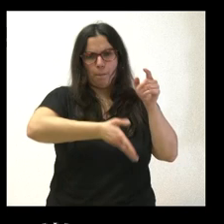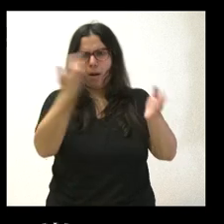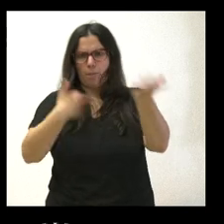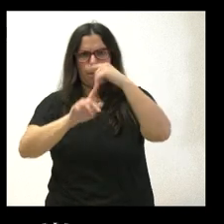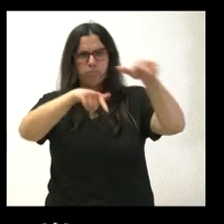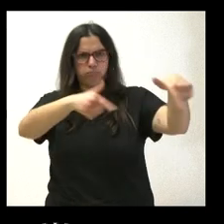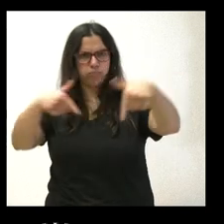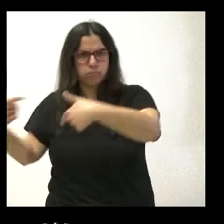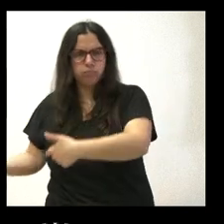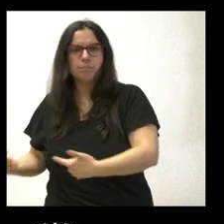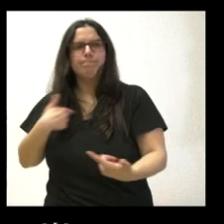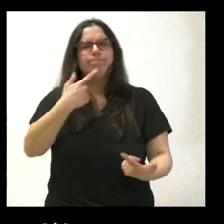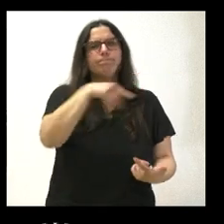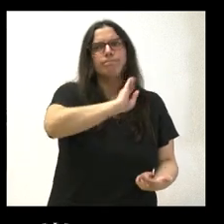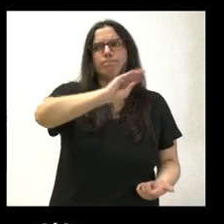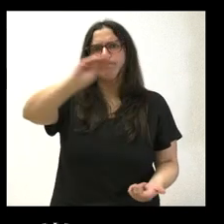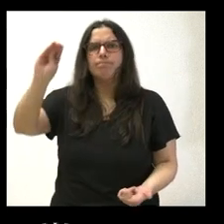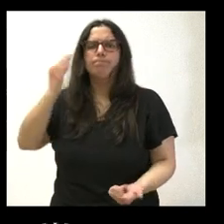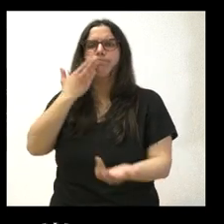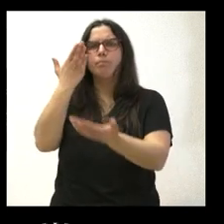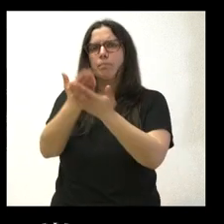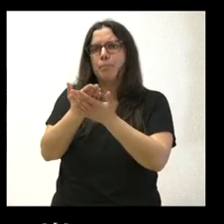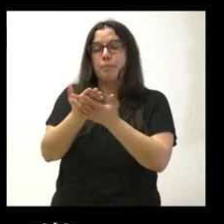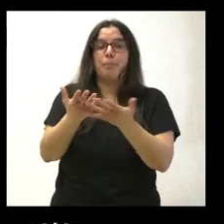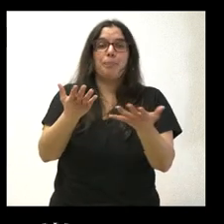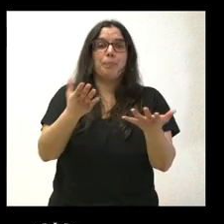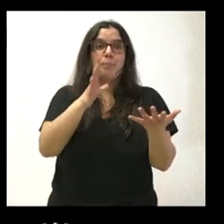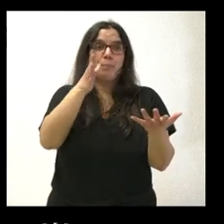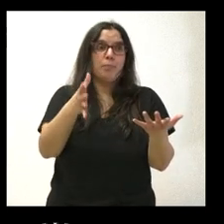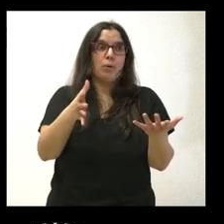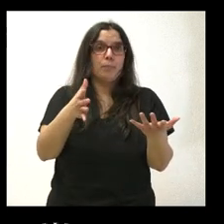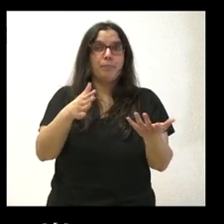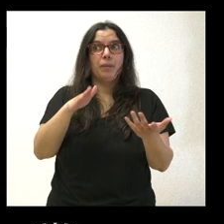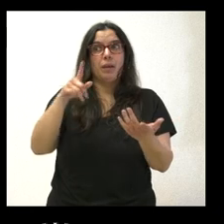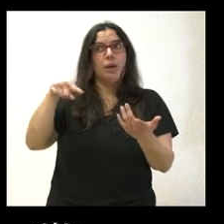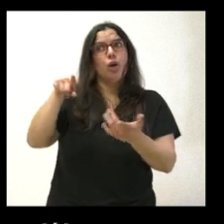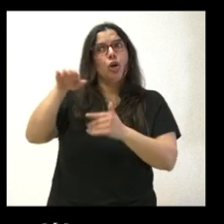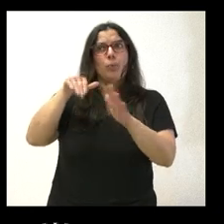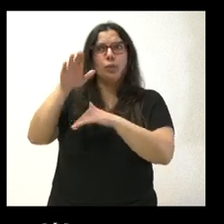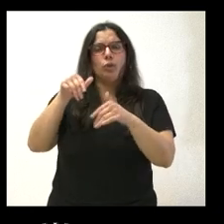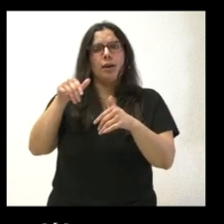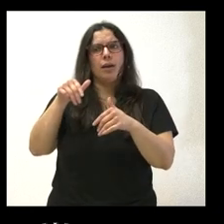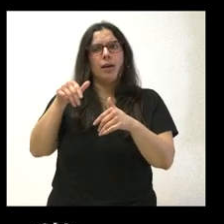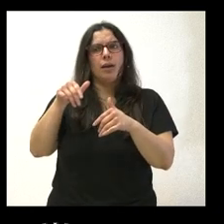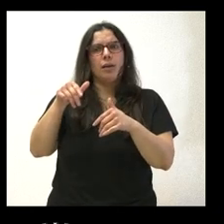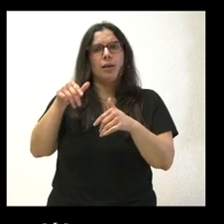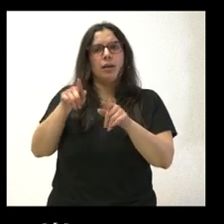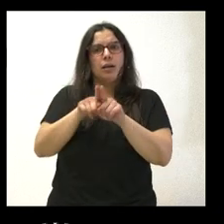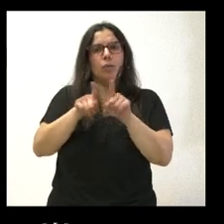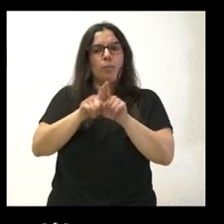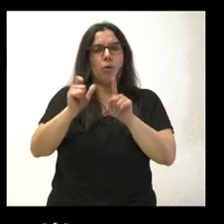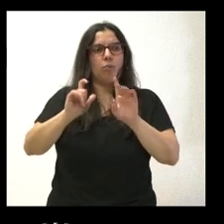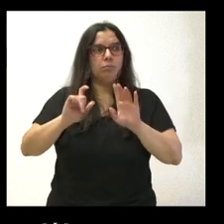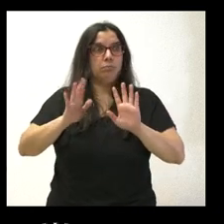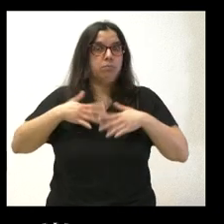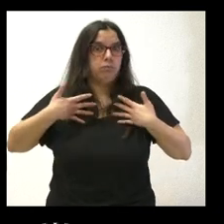si hacen algún llamamiento para que de alguna porque están siendo convocatorias un tanto espontáneas o